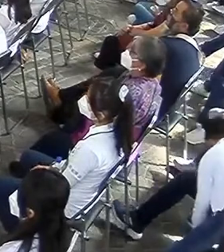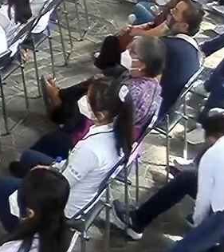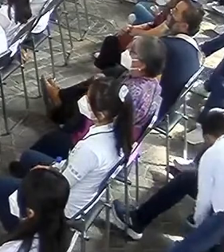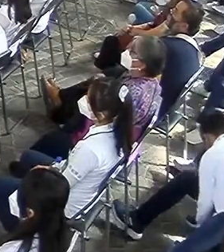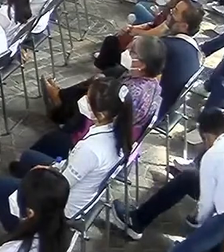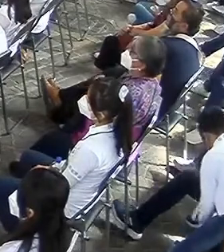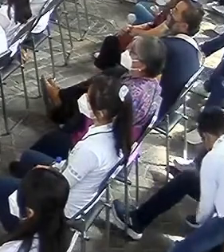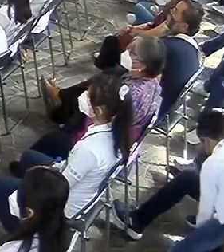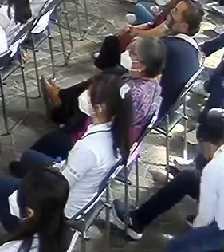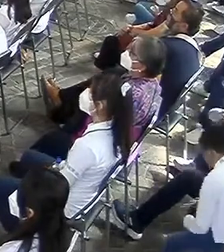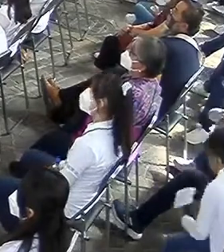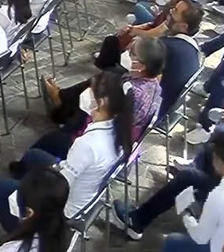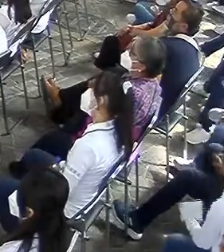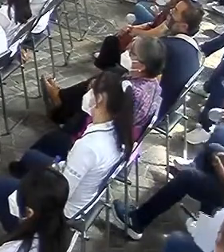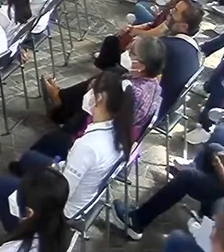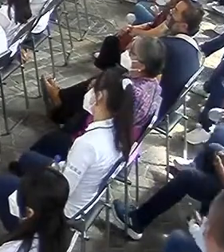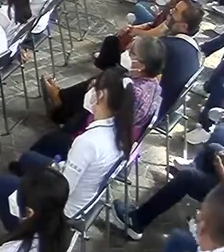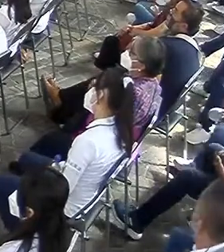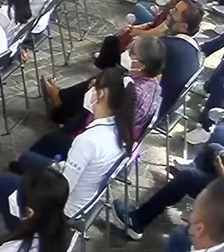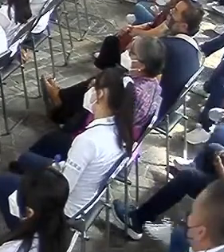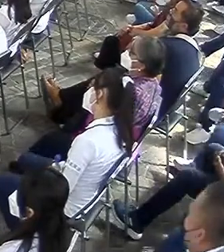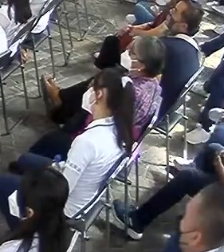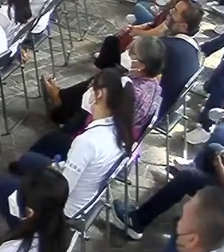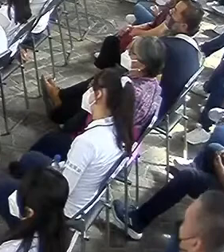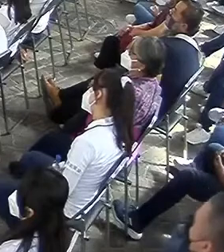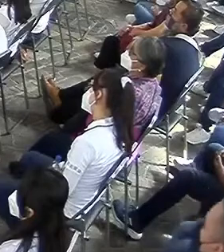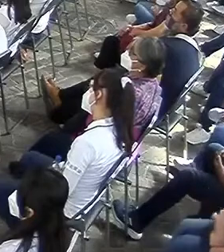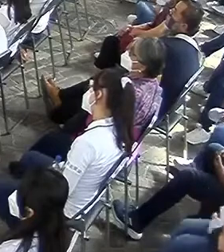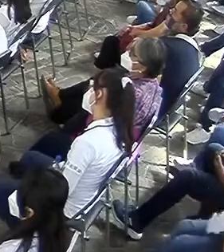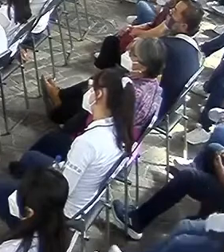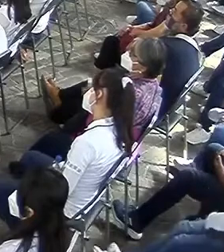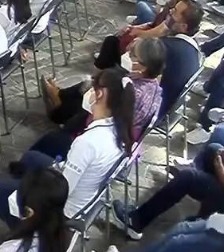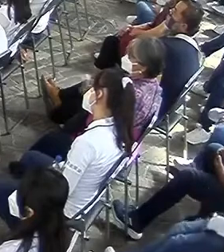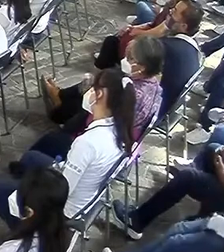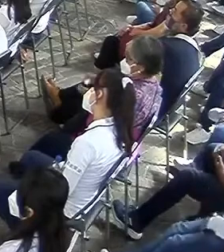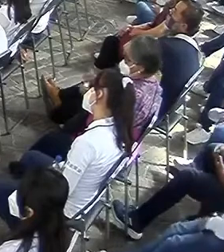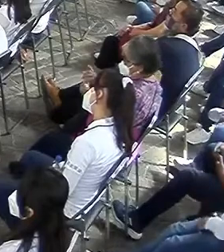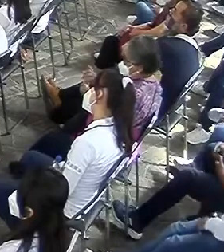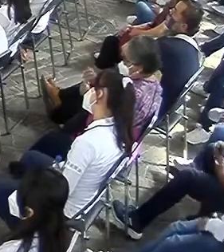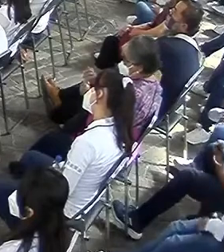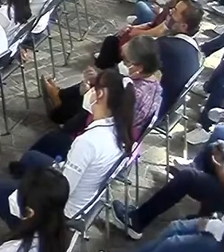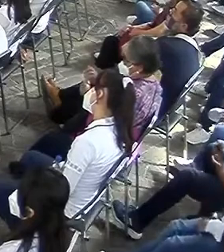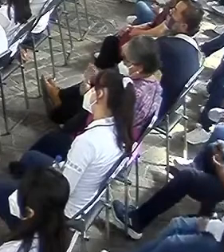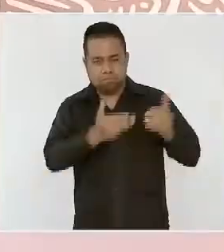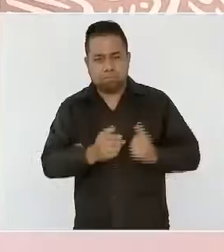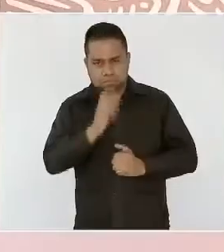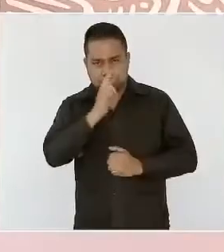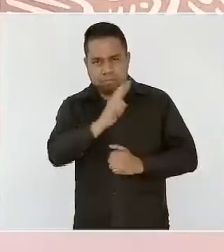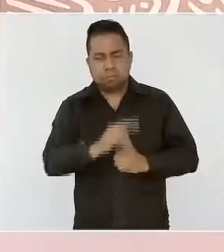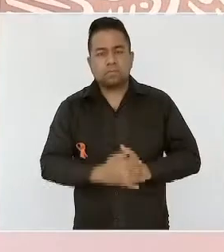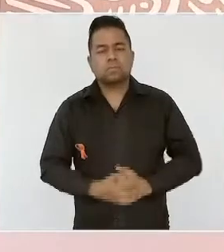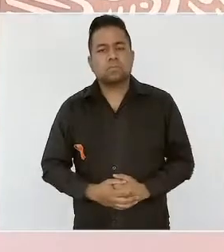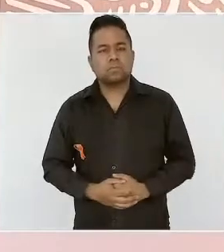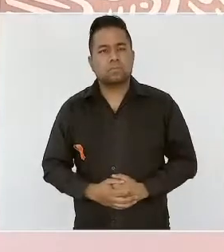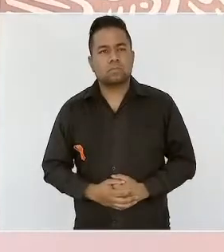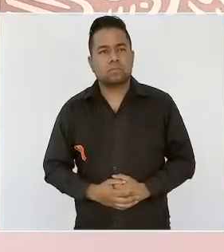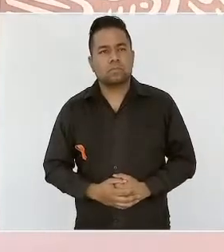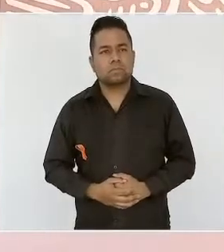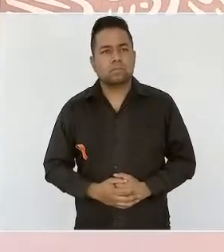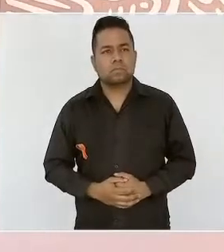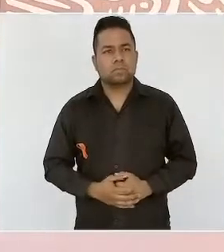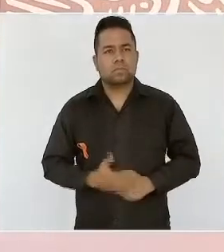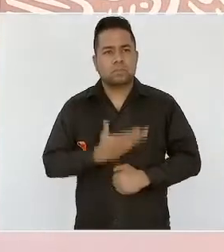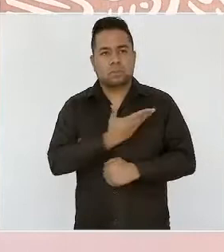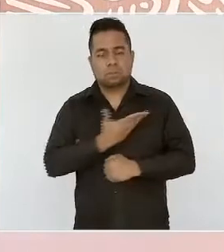Buenos días. Bonjour. Mai. El presidente